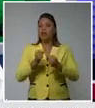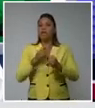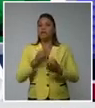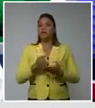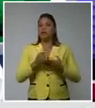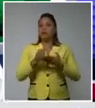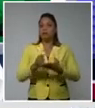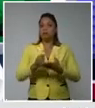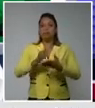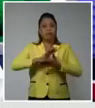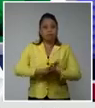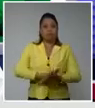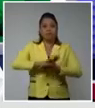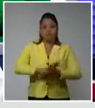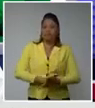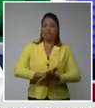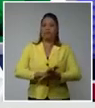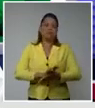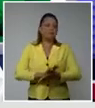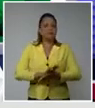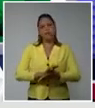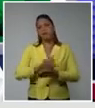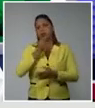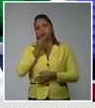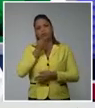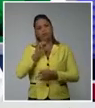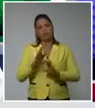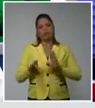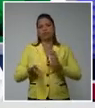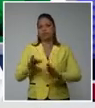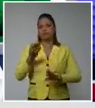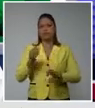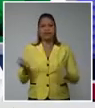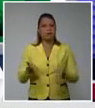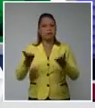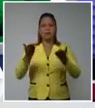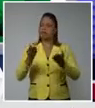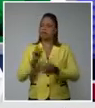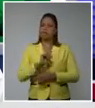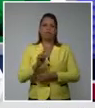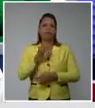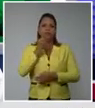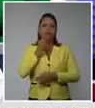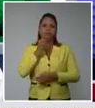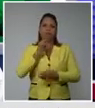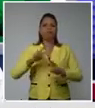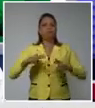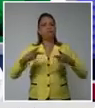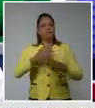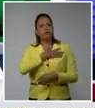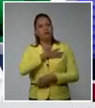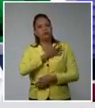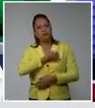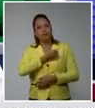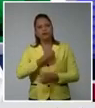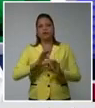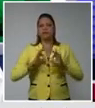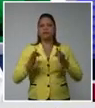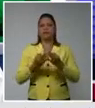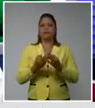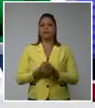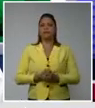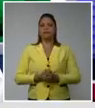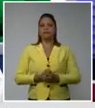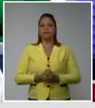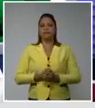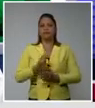cardiopulmonar, pero no fueron efectivas, no fue posible su recuperación. Reiteramos nuestras condolencias. Fallece